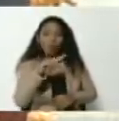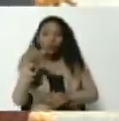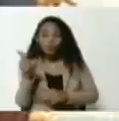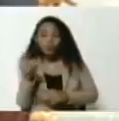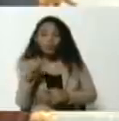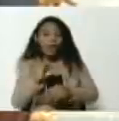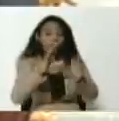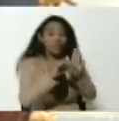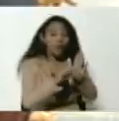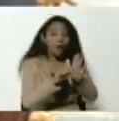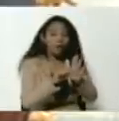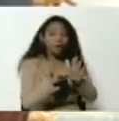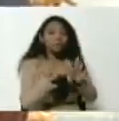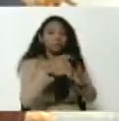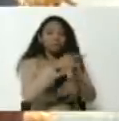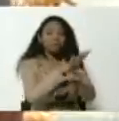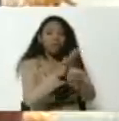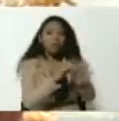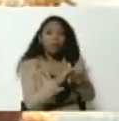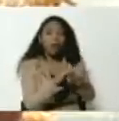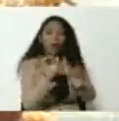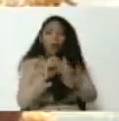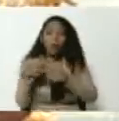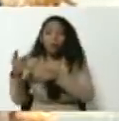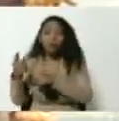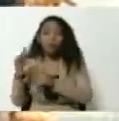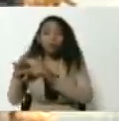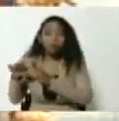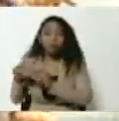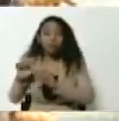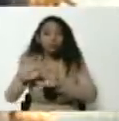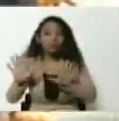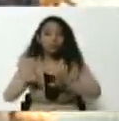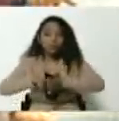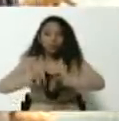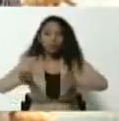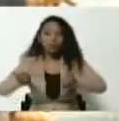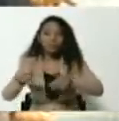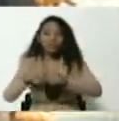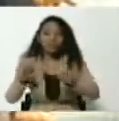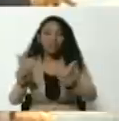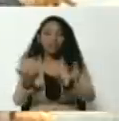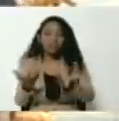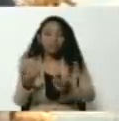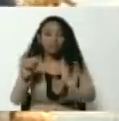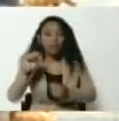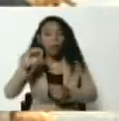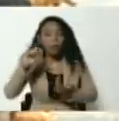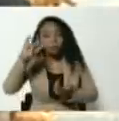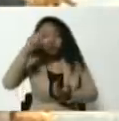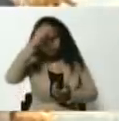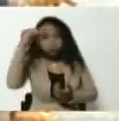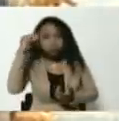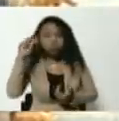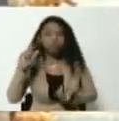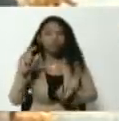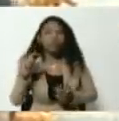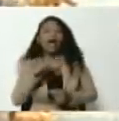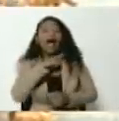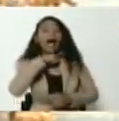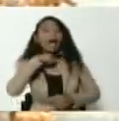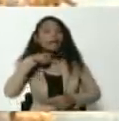robaban. En este caso, lo que está diciendo Borges, Primero Justicia, Ramos Alup,